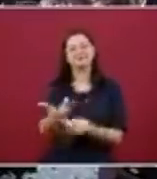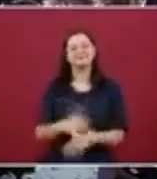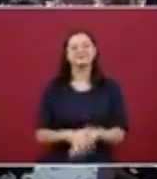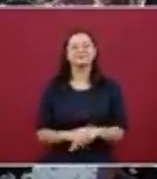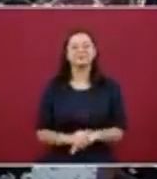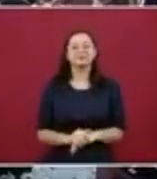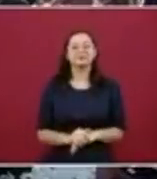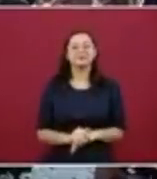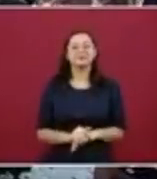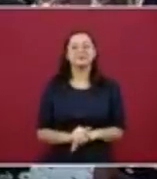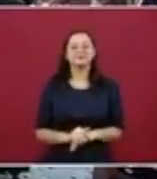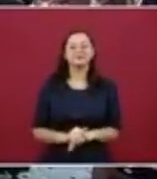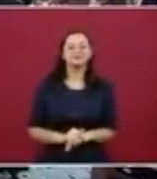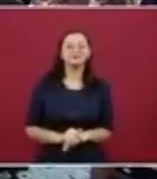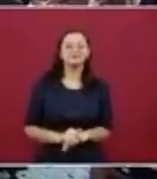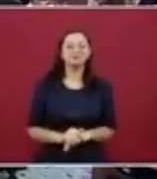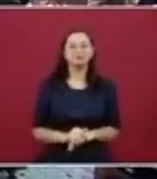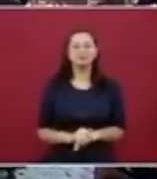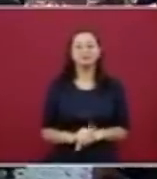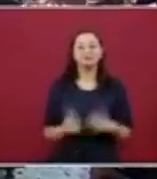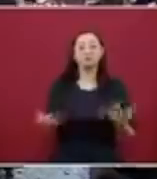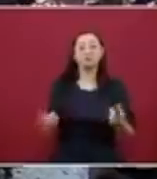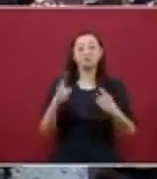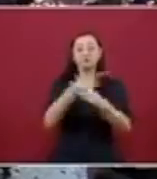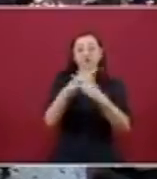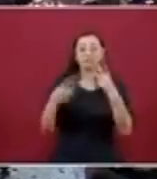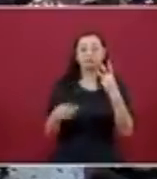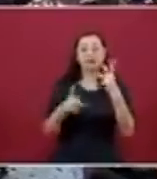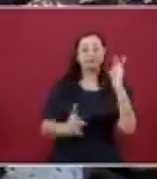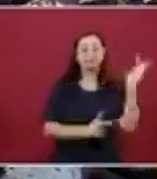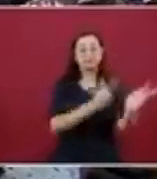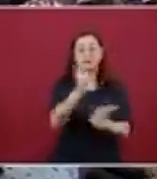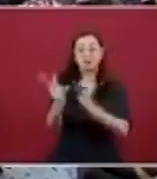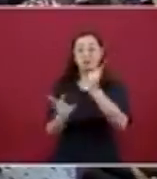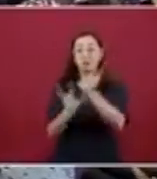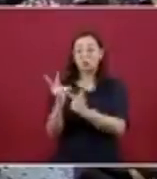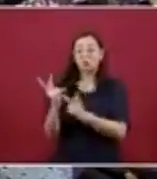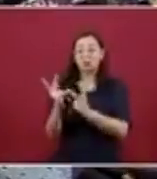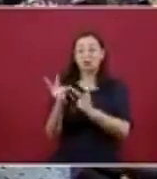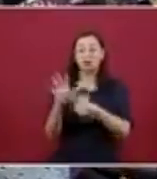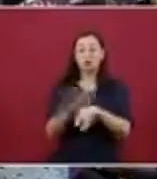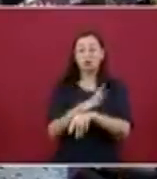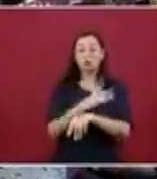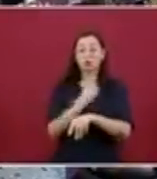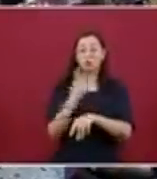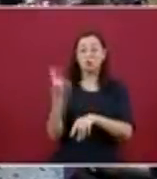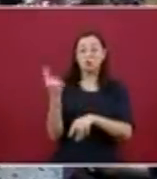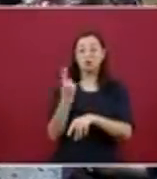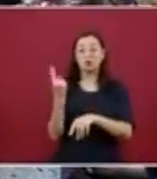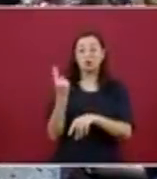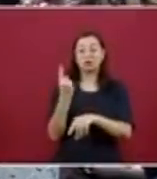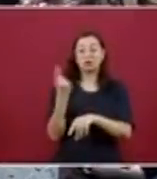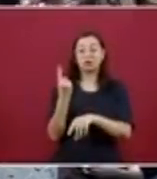Bueno, miren, tres preguntas porque la secretaria, tenemos una… Secretaria.